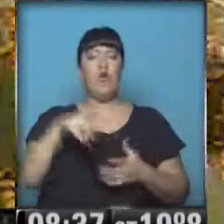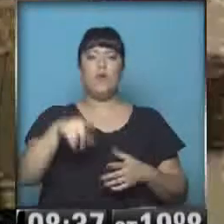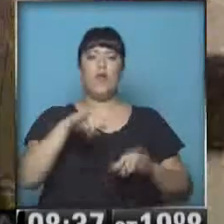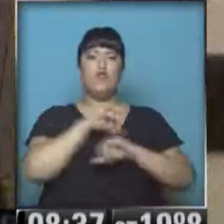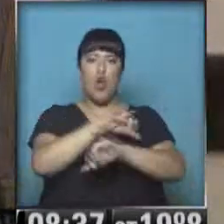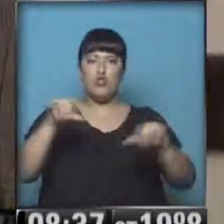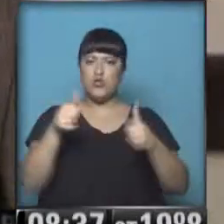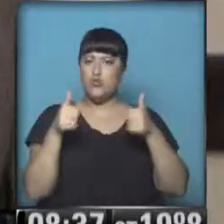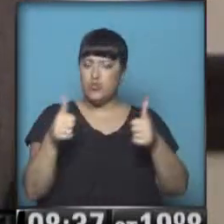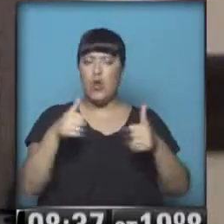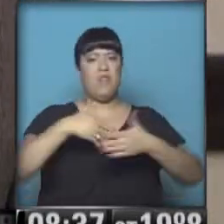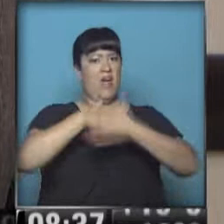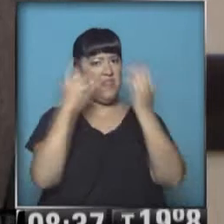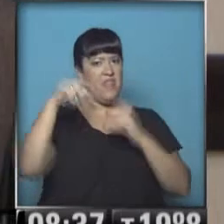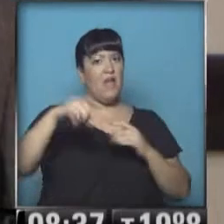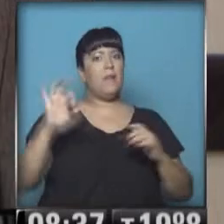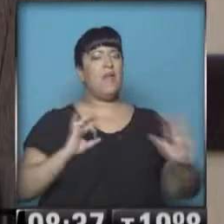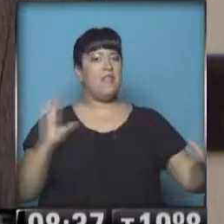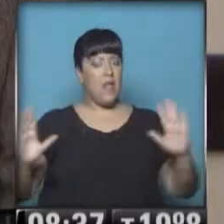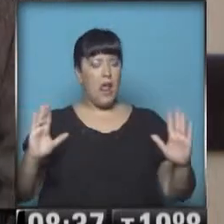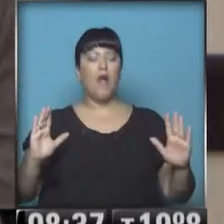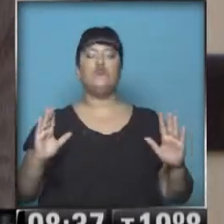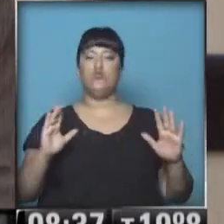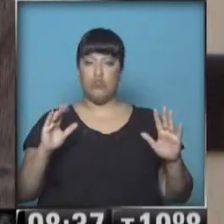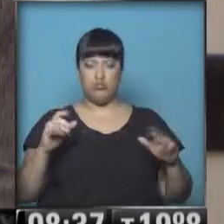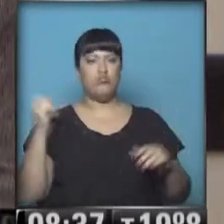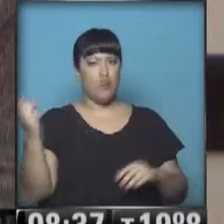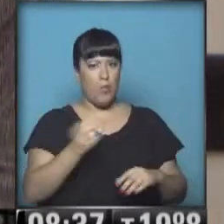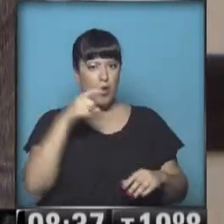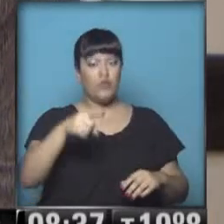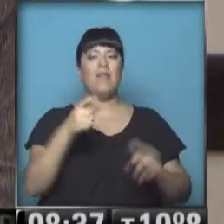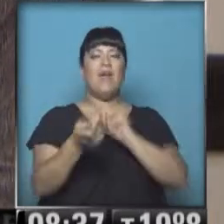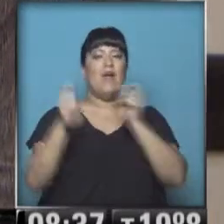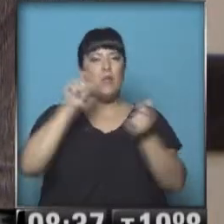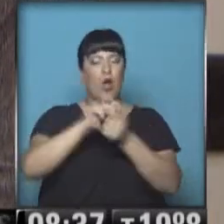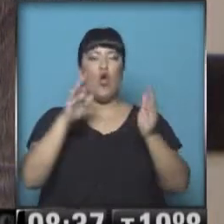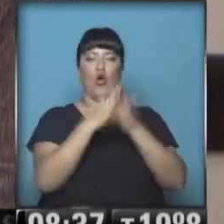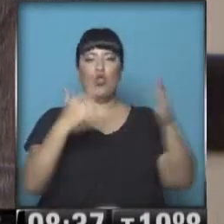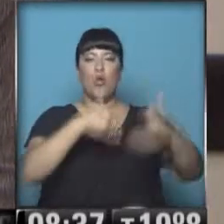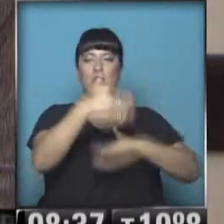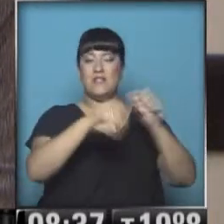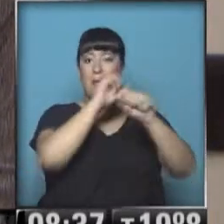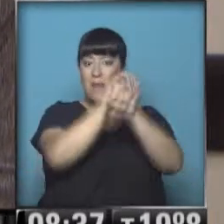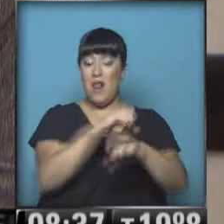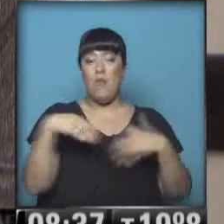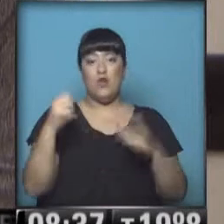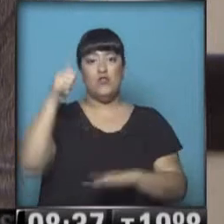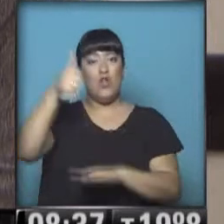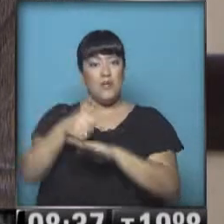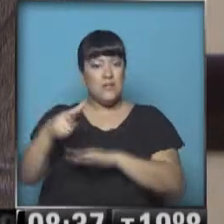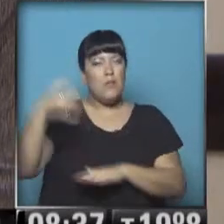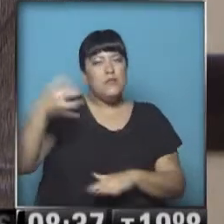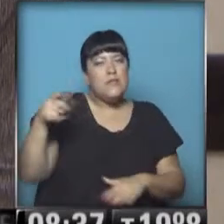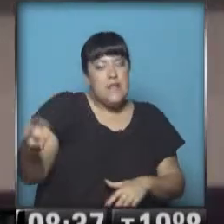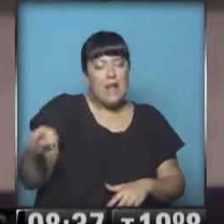del día una de las grandes noticias del año tiene que ver con lo que será la reforma del código procesal penal es por eso que estamos con un especialista